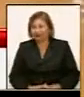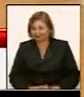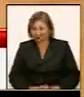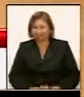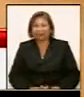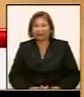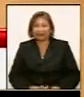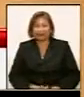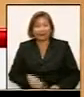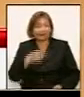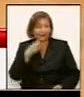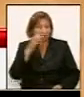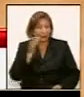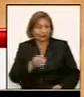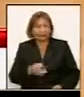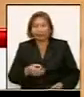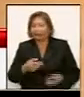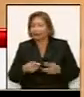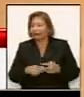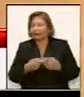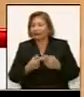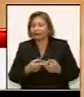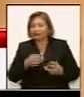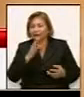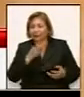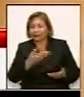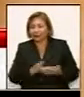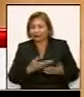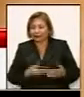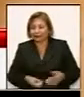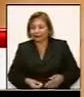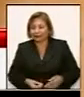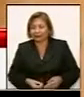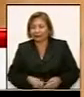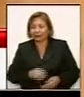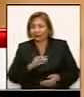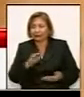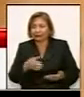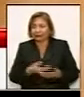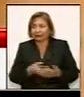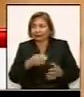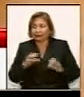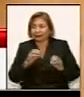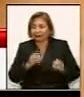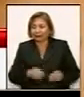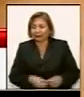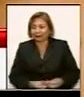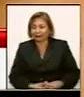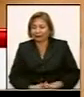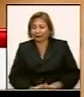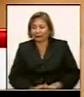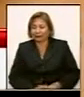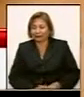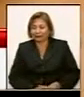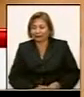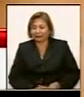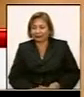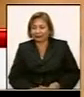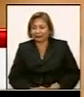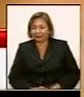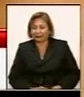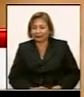y eso sí que empezamos con investigación que bueno que ya todos y todos ustedes la tienen que subiendo a conocer para resistir